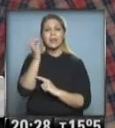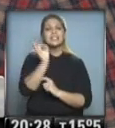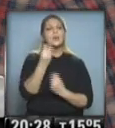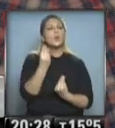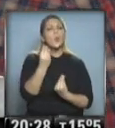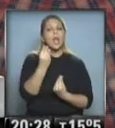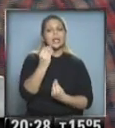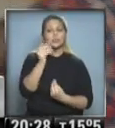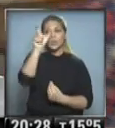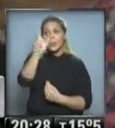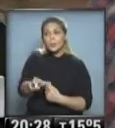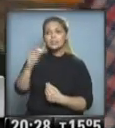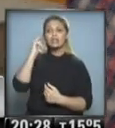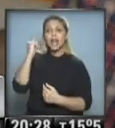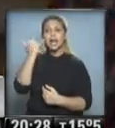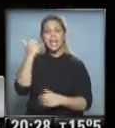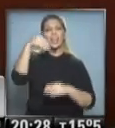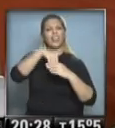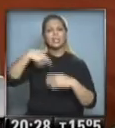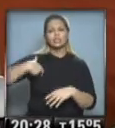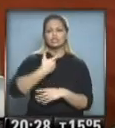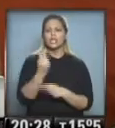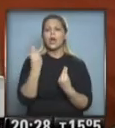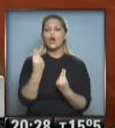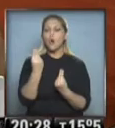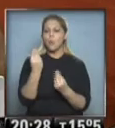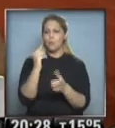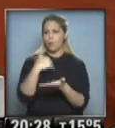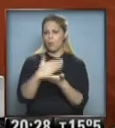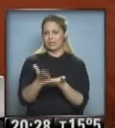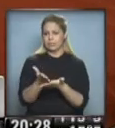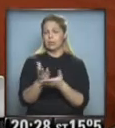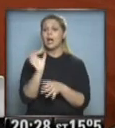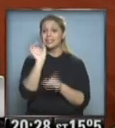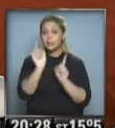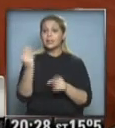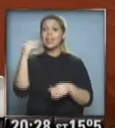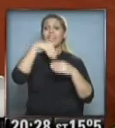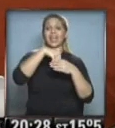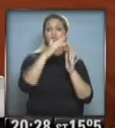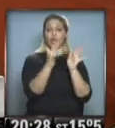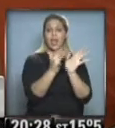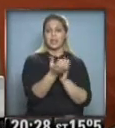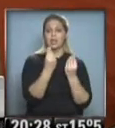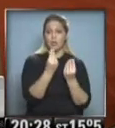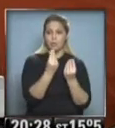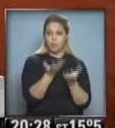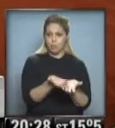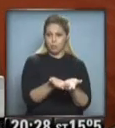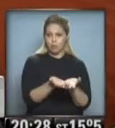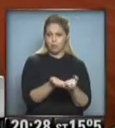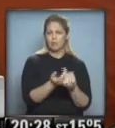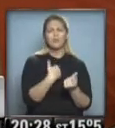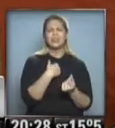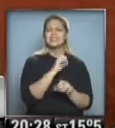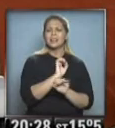rol de una persona homosexual dentro de la sociedad y dentro de la Iglesia, porque no es justo que no crean que un